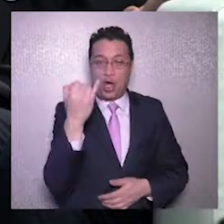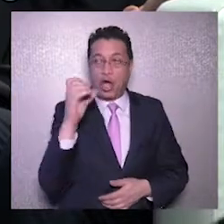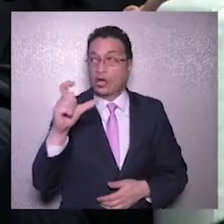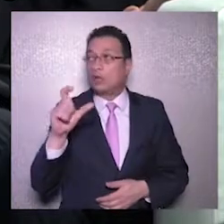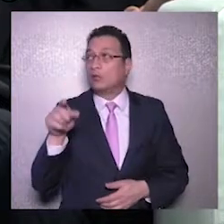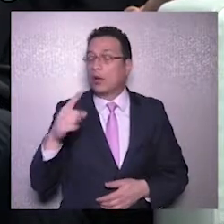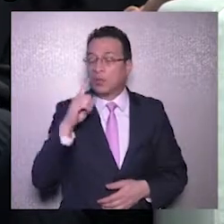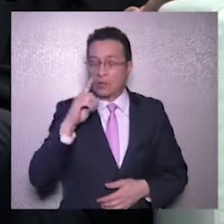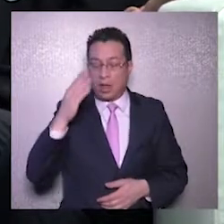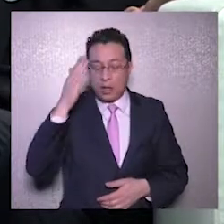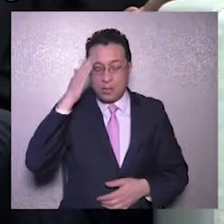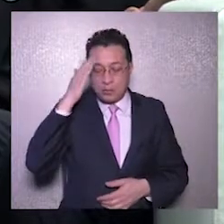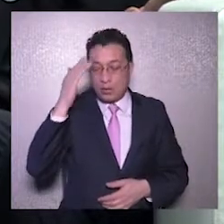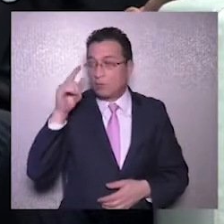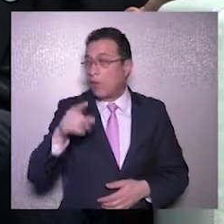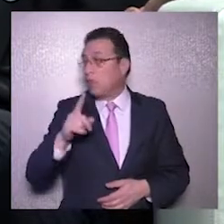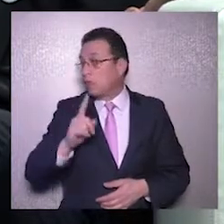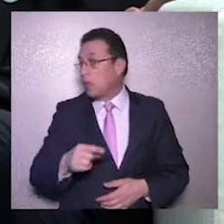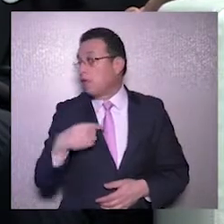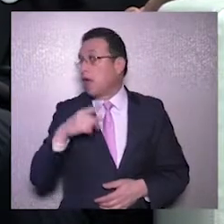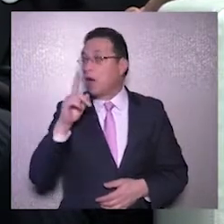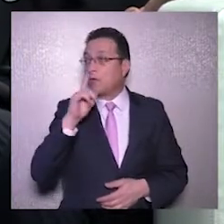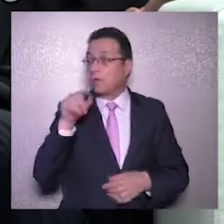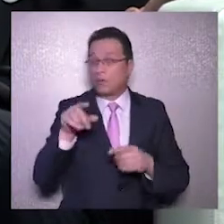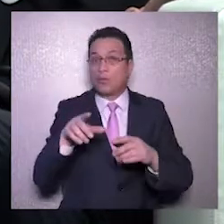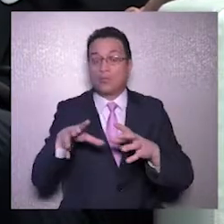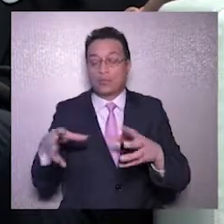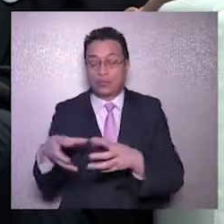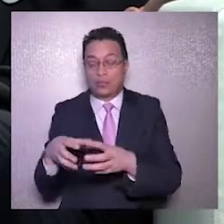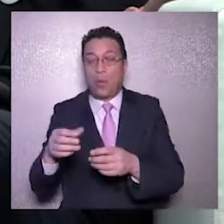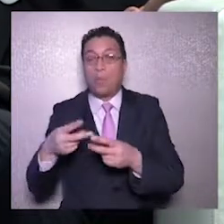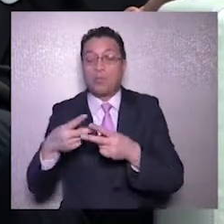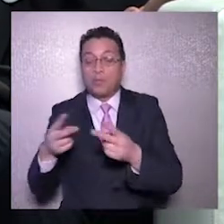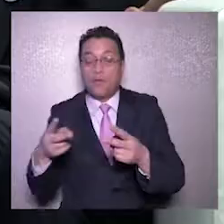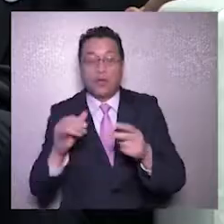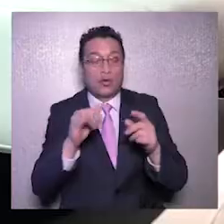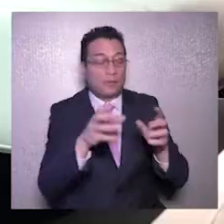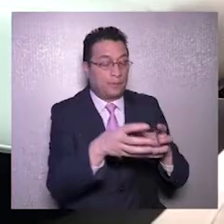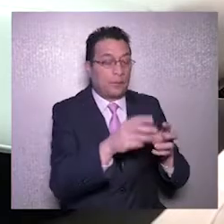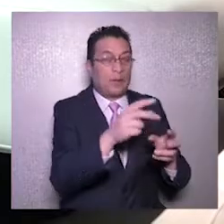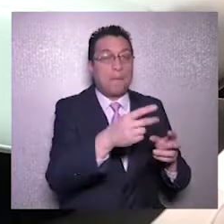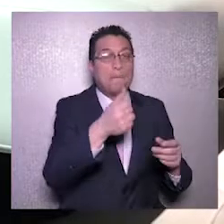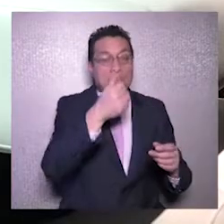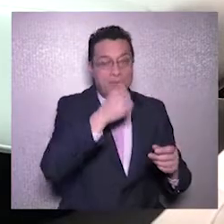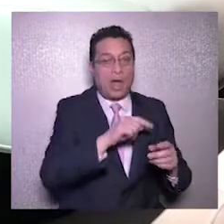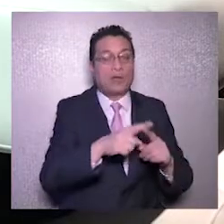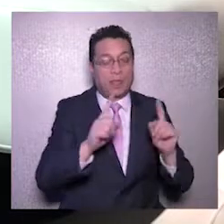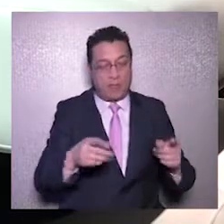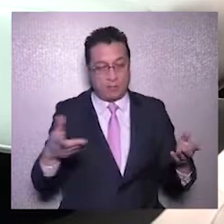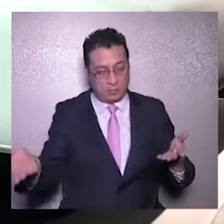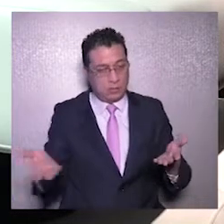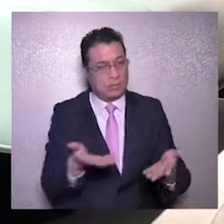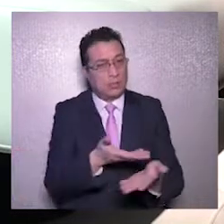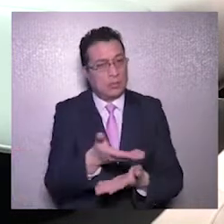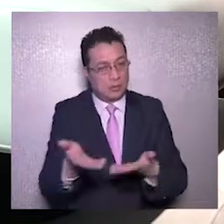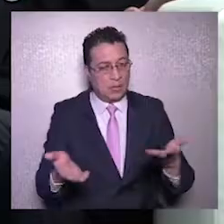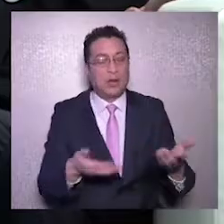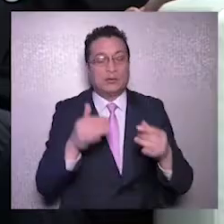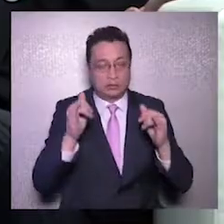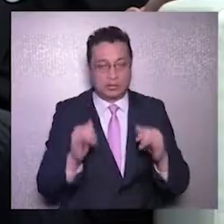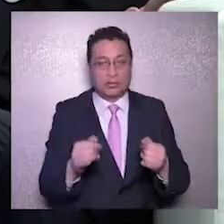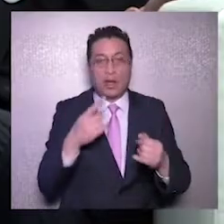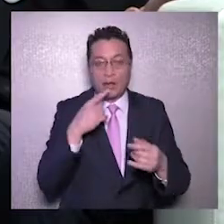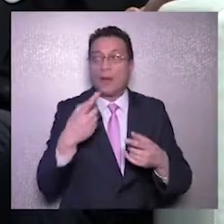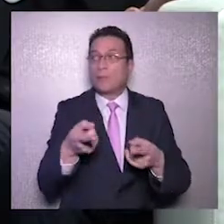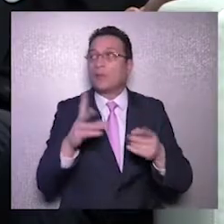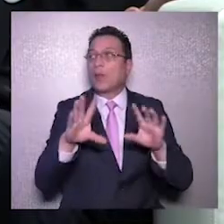presente, que tienen que haber actores públicos y privados, aseguradores y prestadores que interactúen, pero que sí tengan